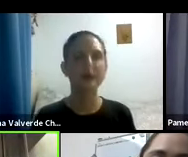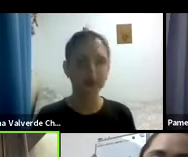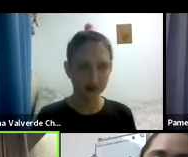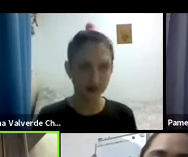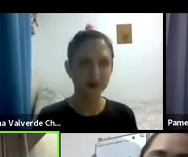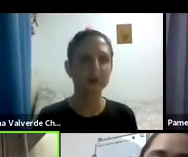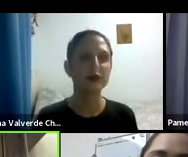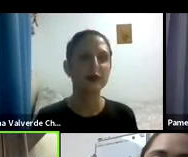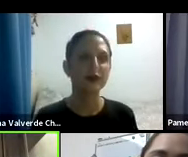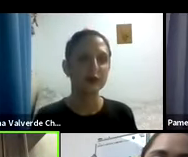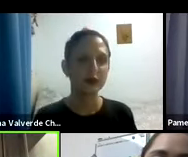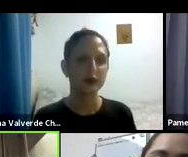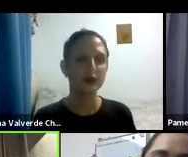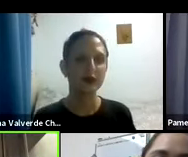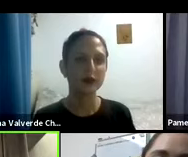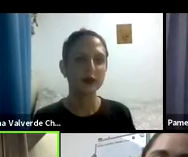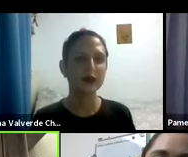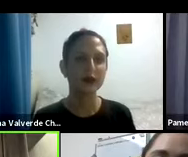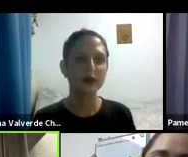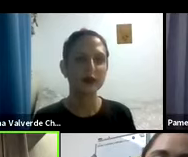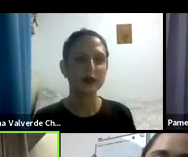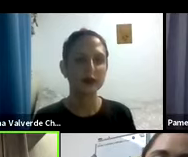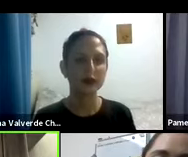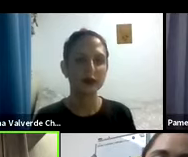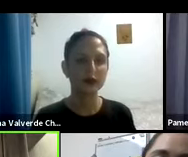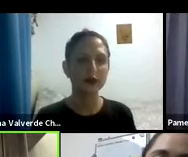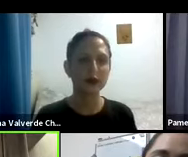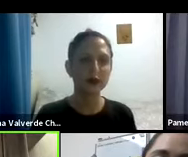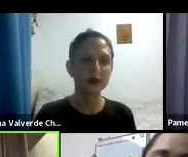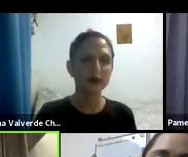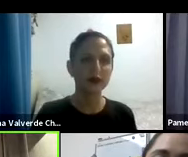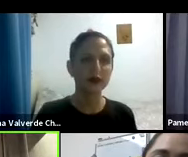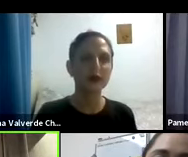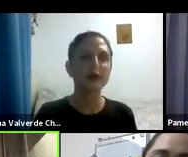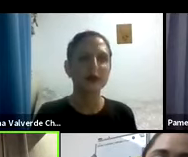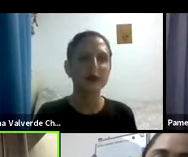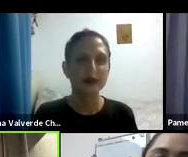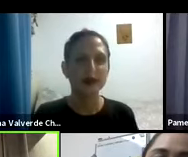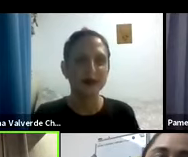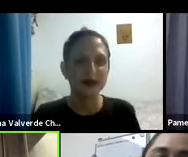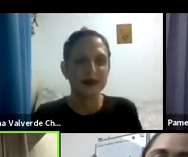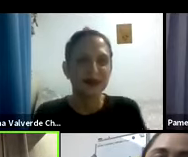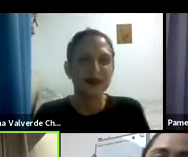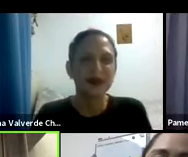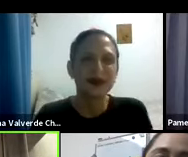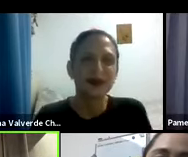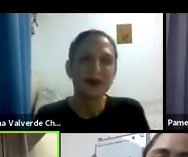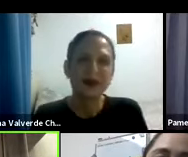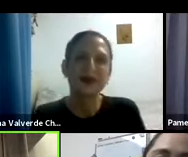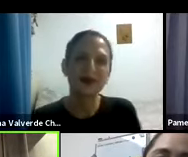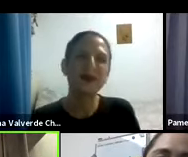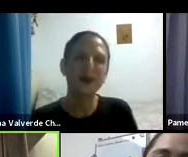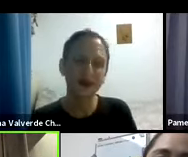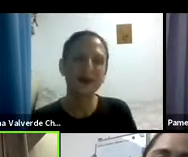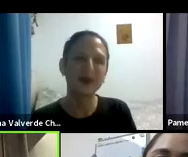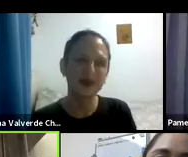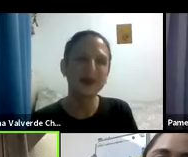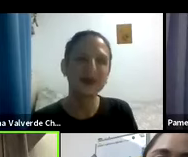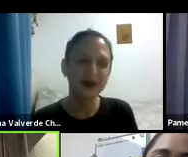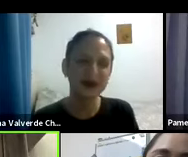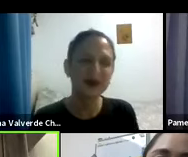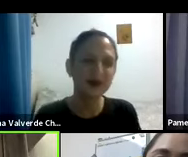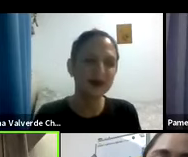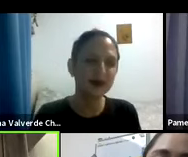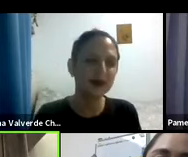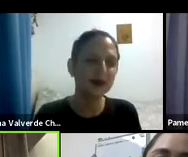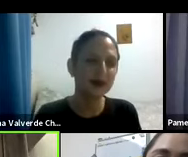y qué y qué bueno hamlet maravilloso existe y que se represente todas las veces que sea pero eso